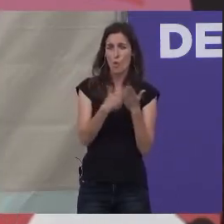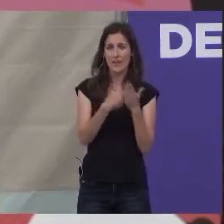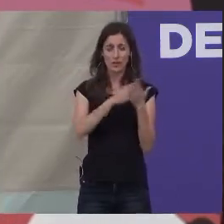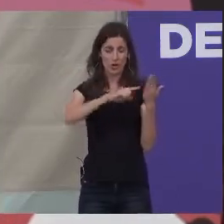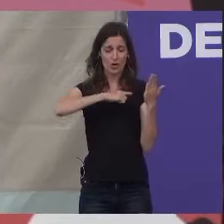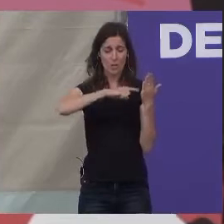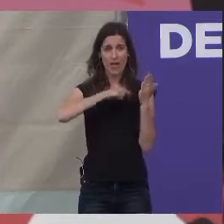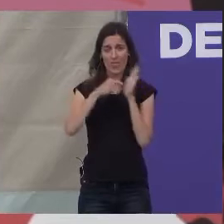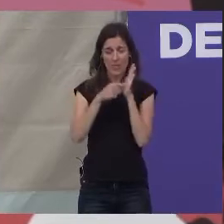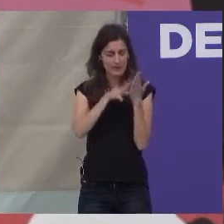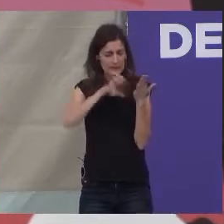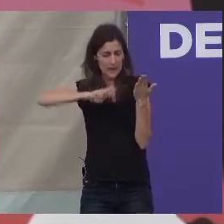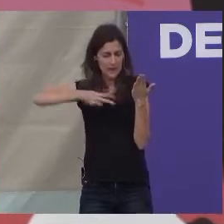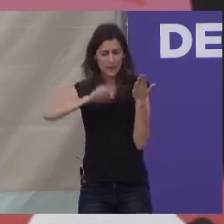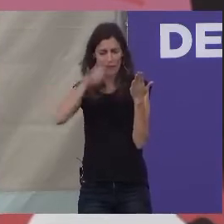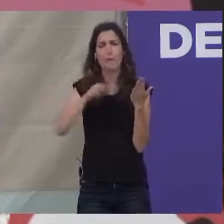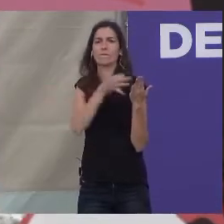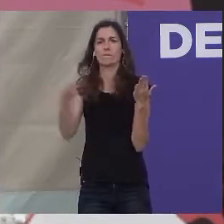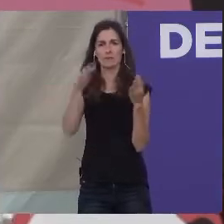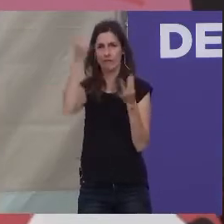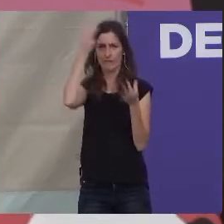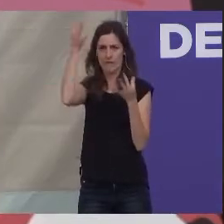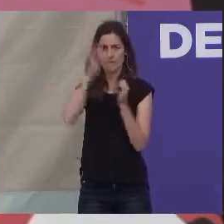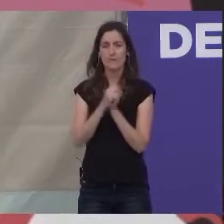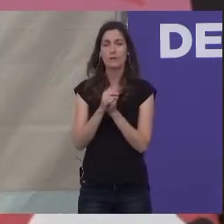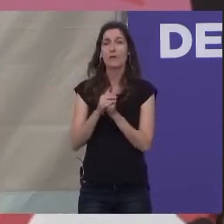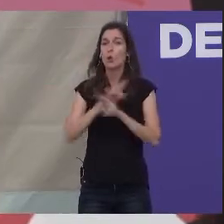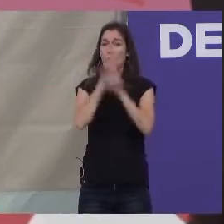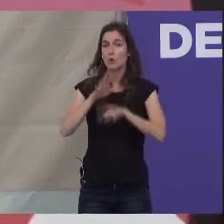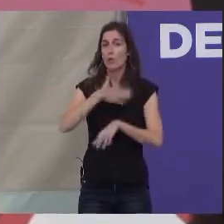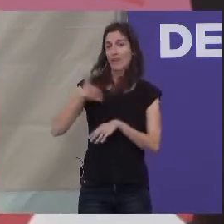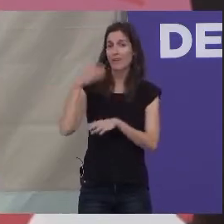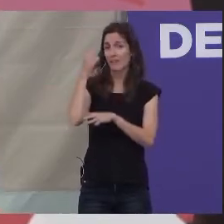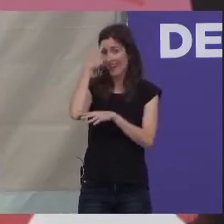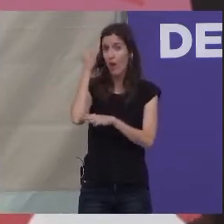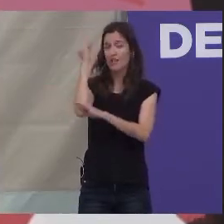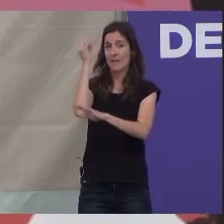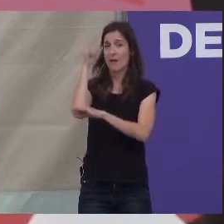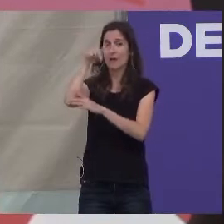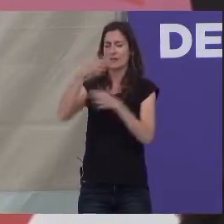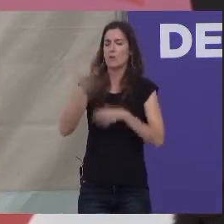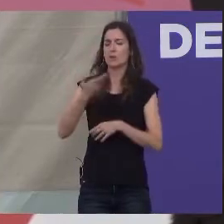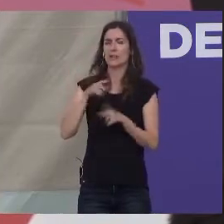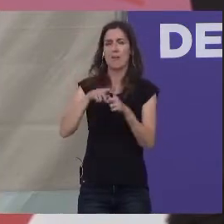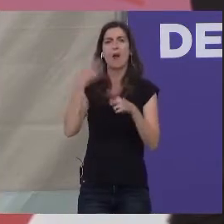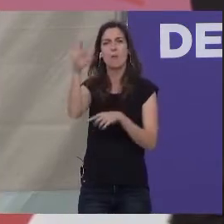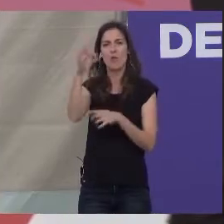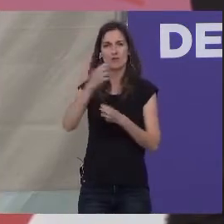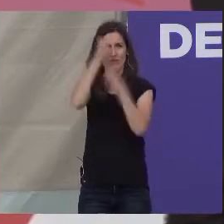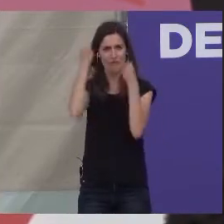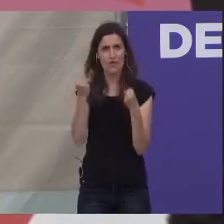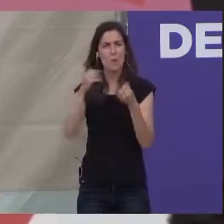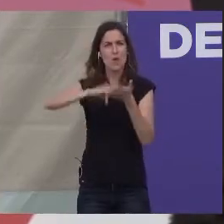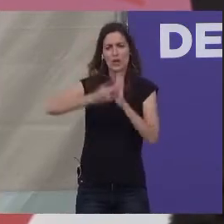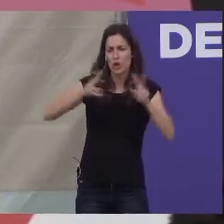rijan. Para terminar, creo que esta Asamblea es crucial para reforzar Podem con un proyecto renovado, con personas